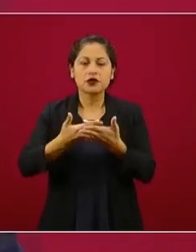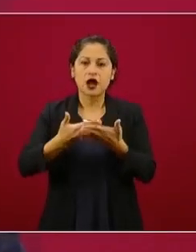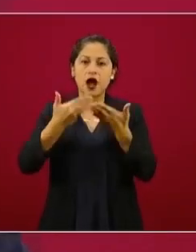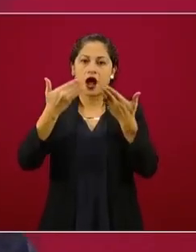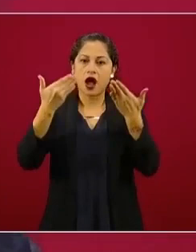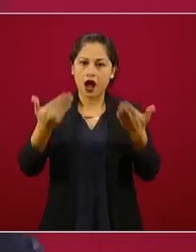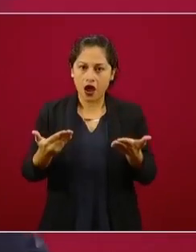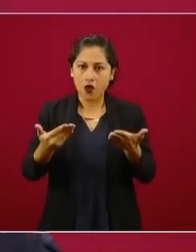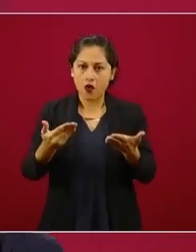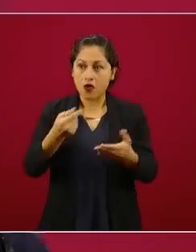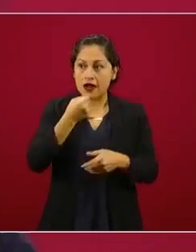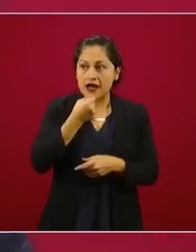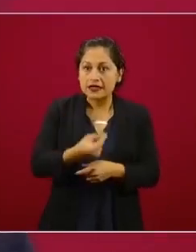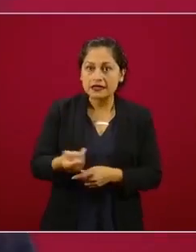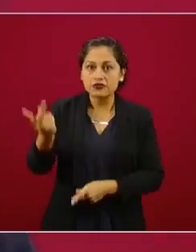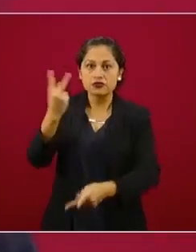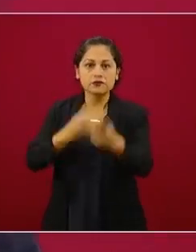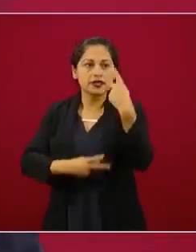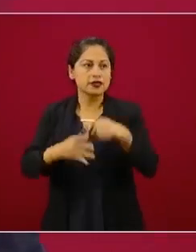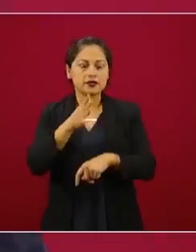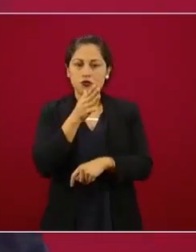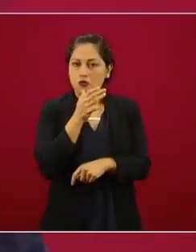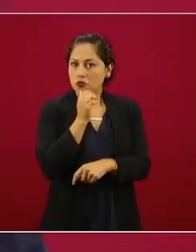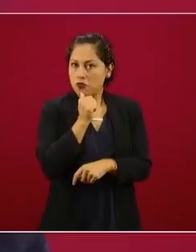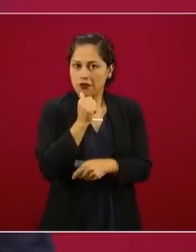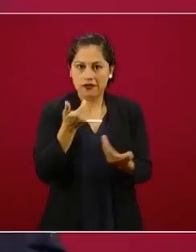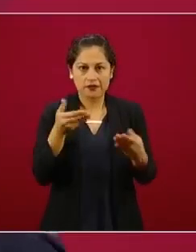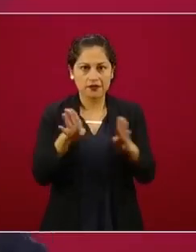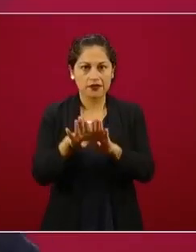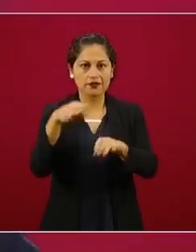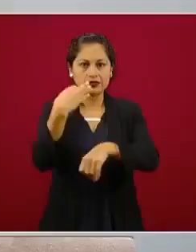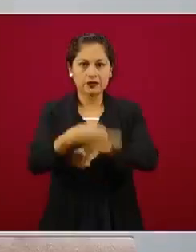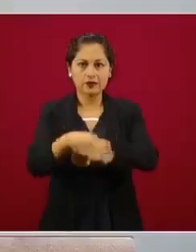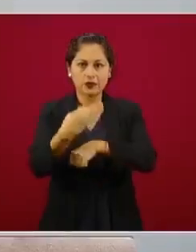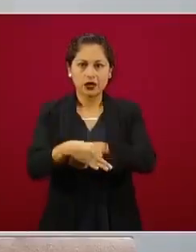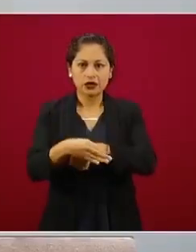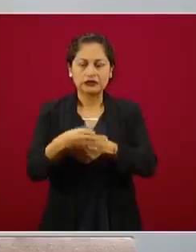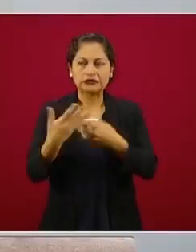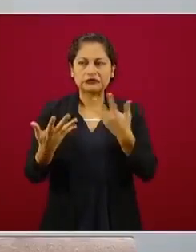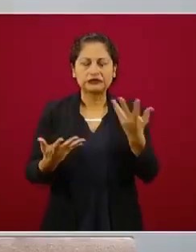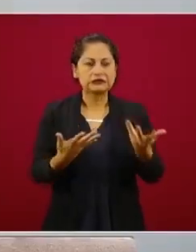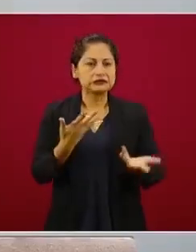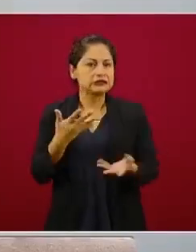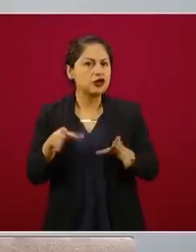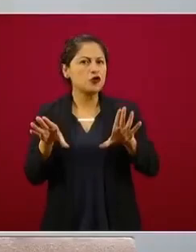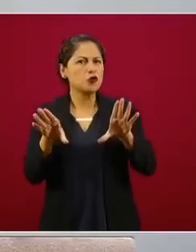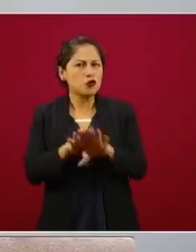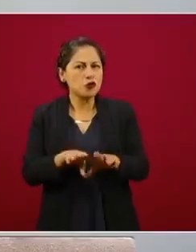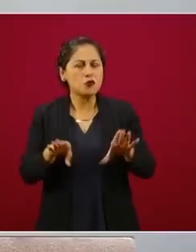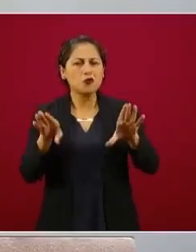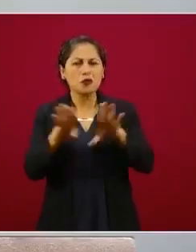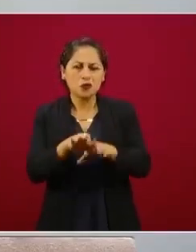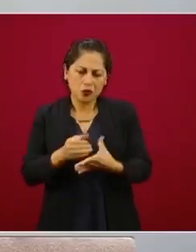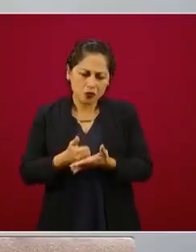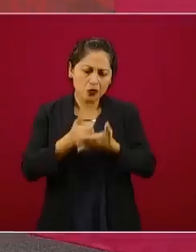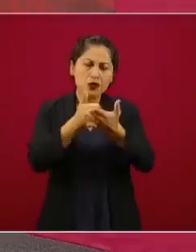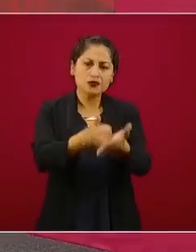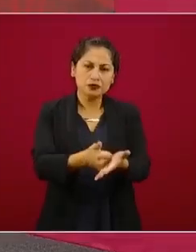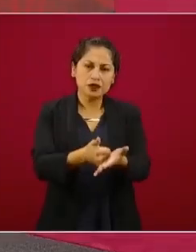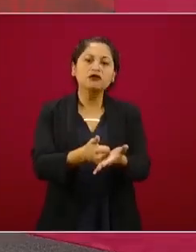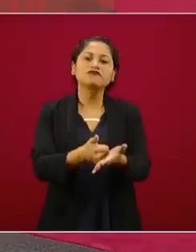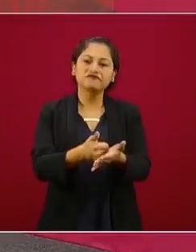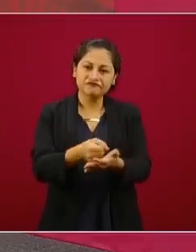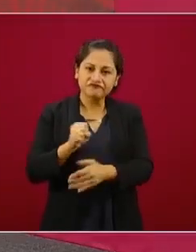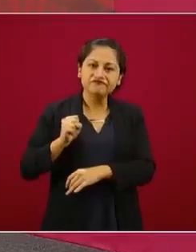para lo cual hemos hecho las donaciones, había que tratar de sumar y de complementar las labores del